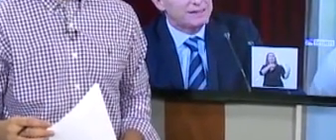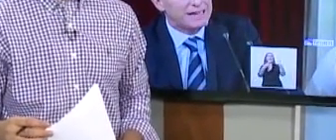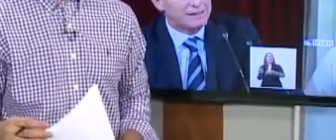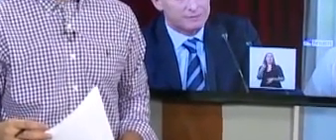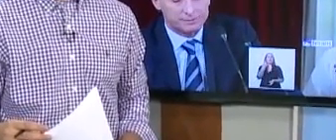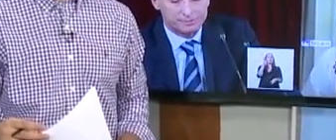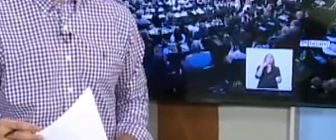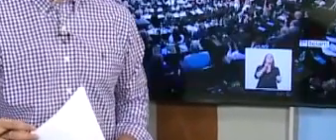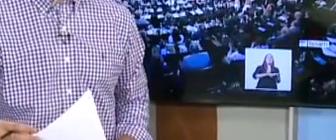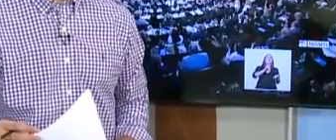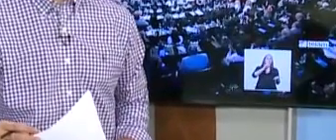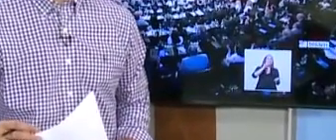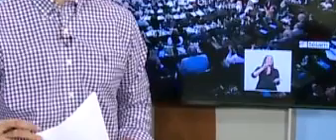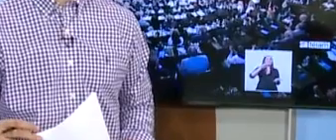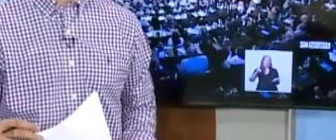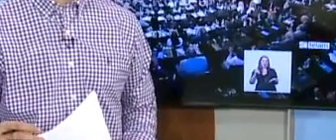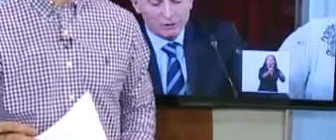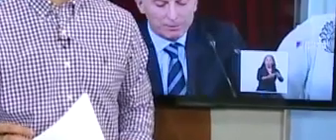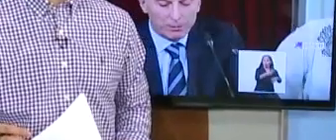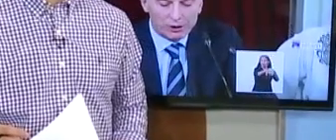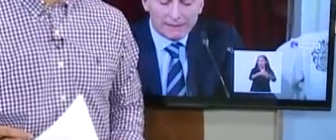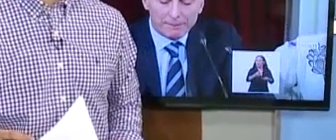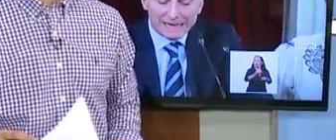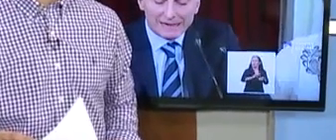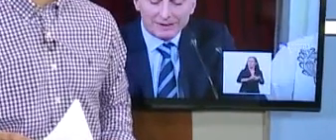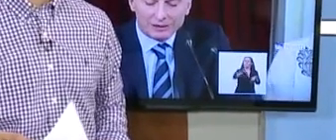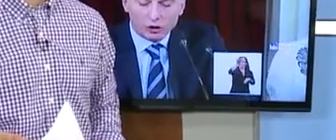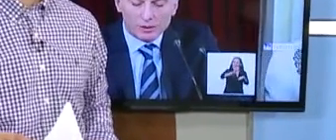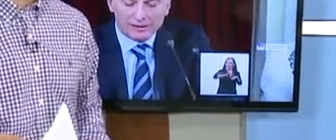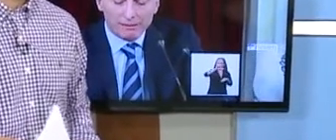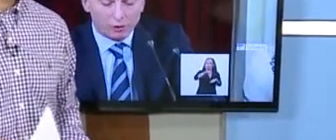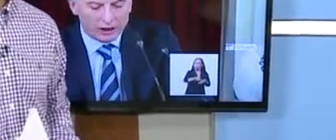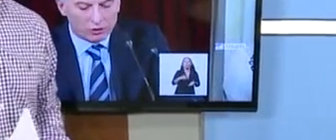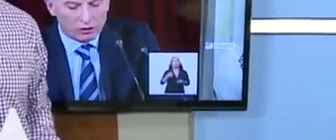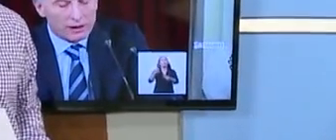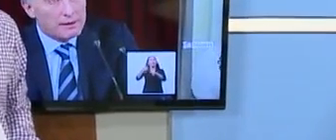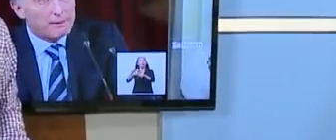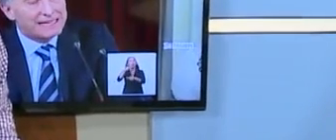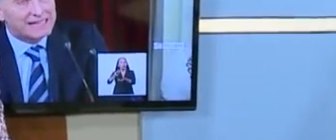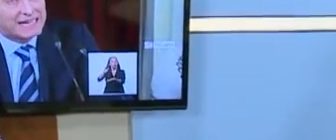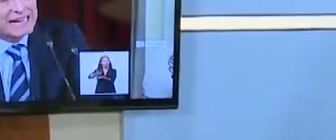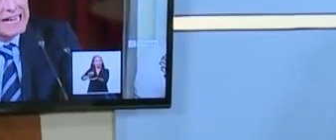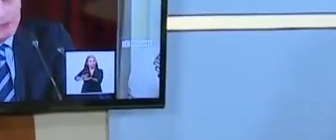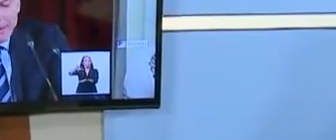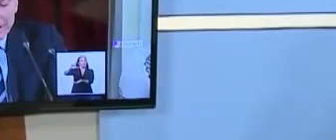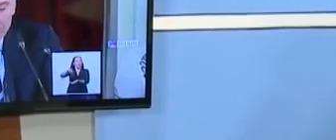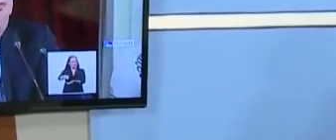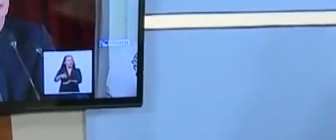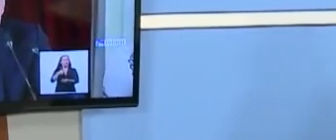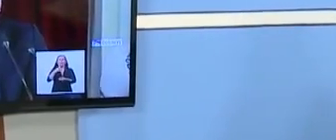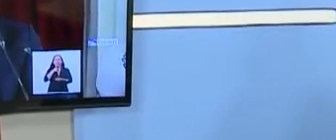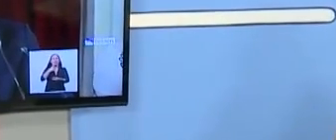de tipo liberal, de alguna manera, que era contrario al keynesiano, al kirchnerista, que era